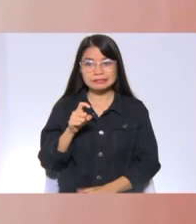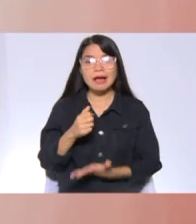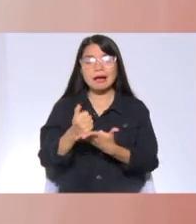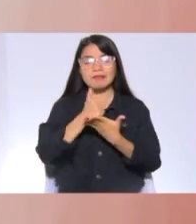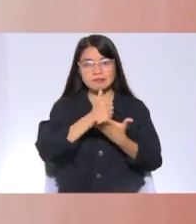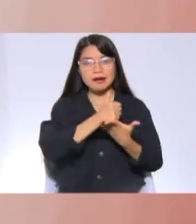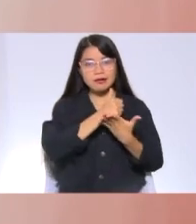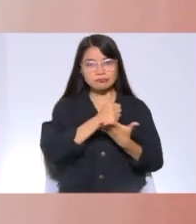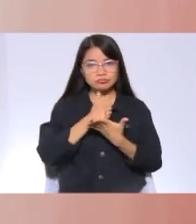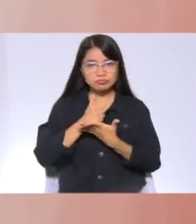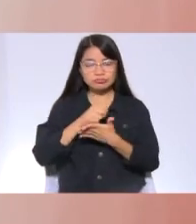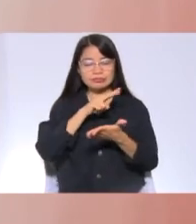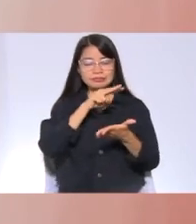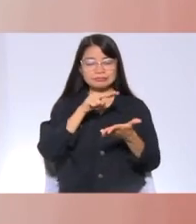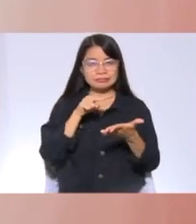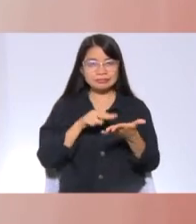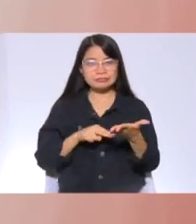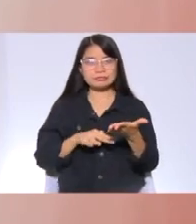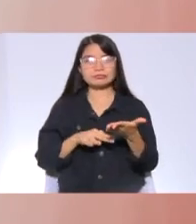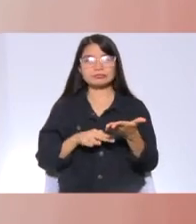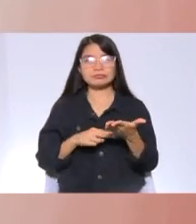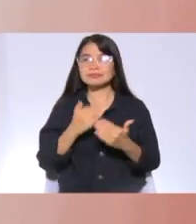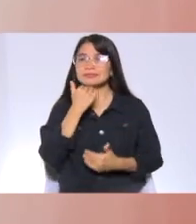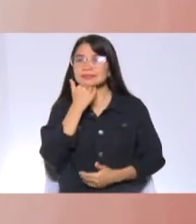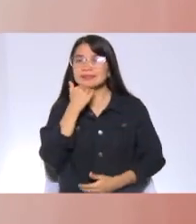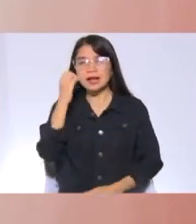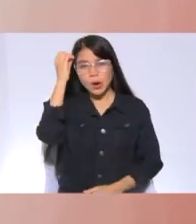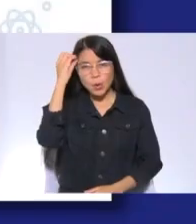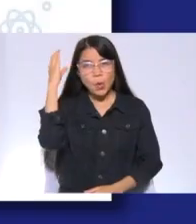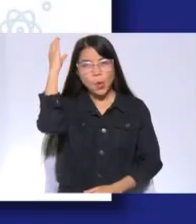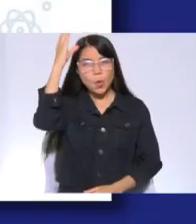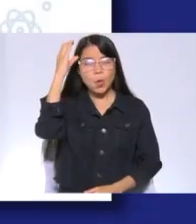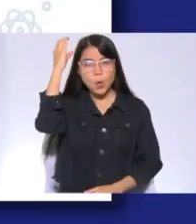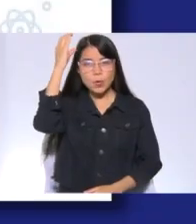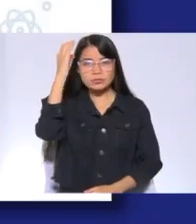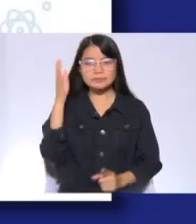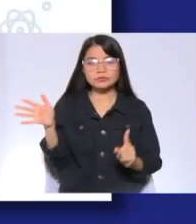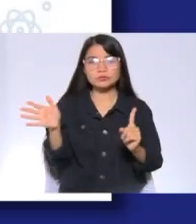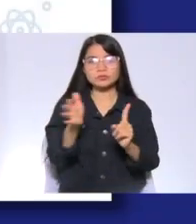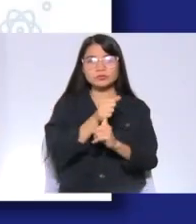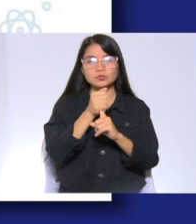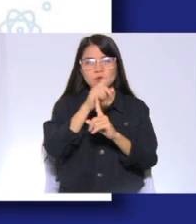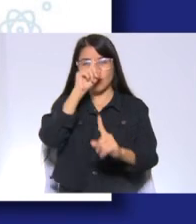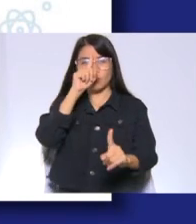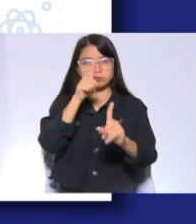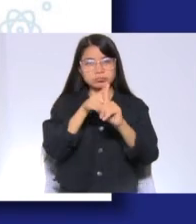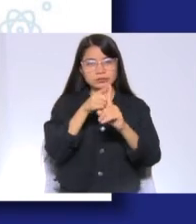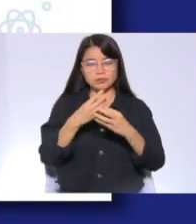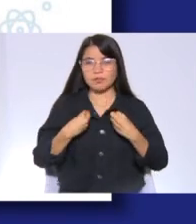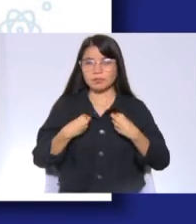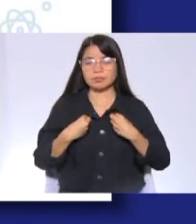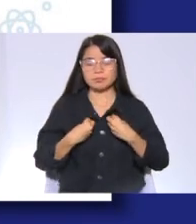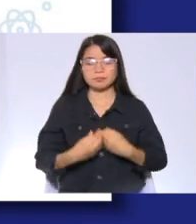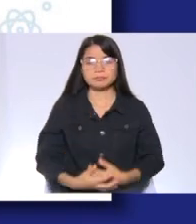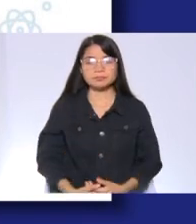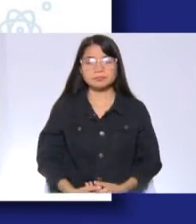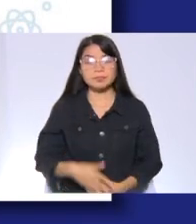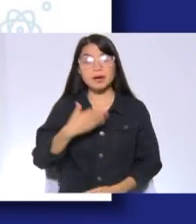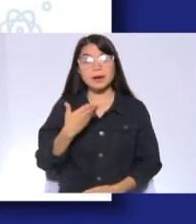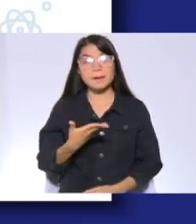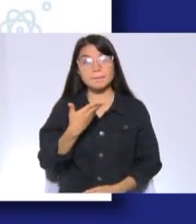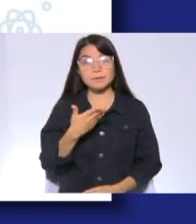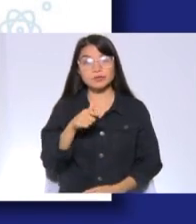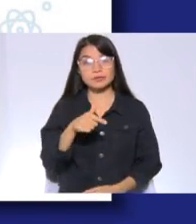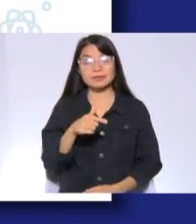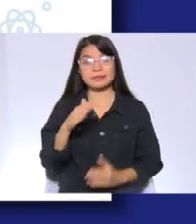va a acercar al conocimiento y a lo que es el logro de sus metas. Importante desde el hogar que nosotros podamos dar esas instrucciones, ciertos